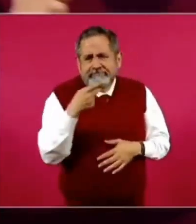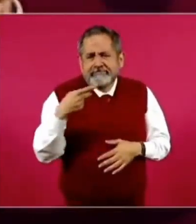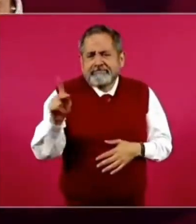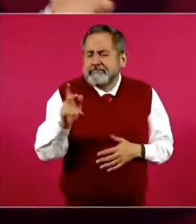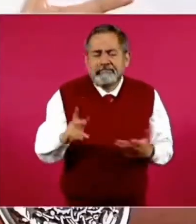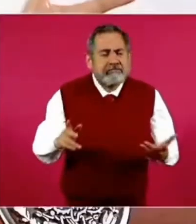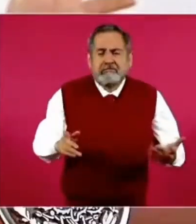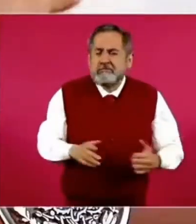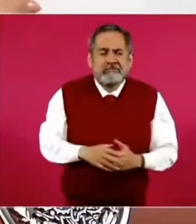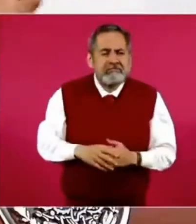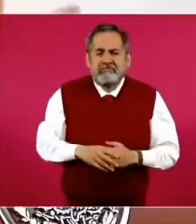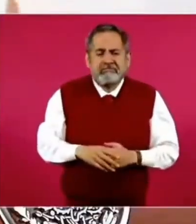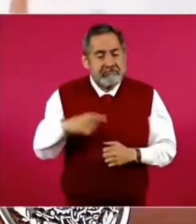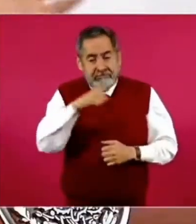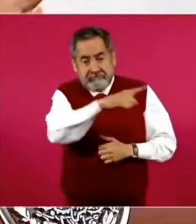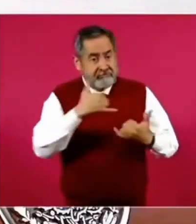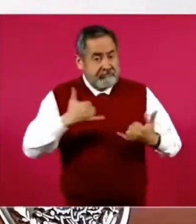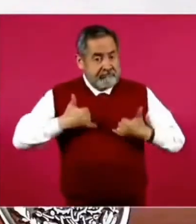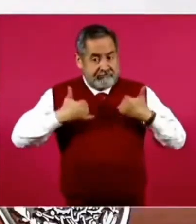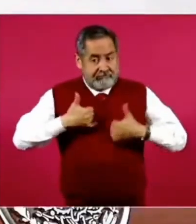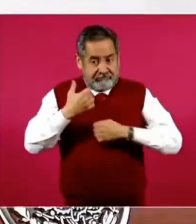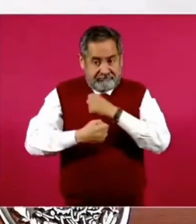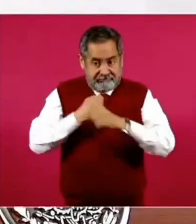pero apenas